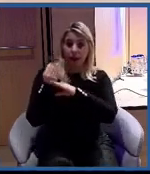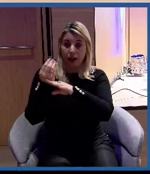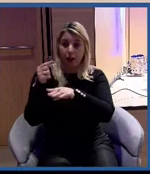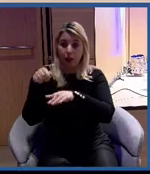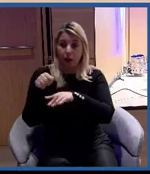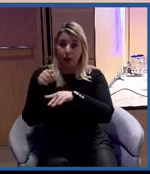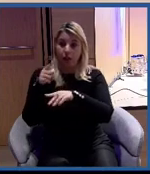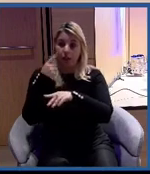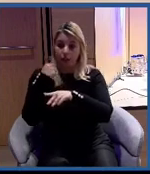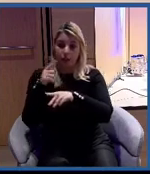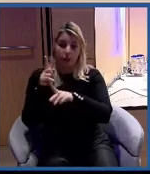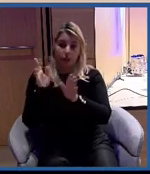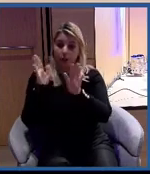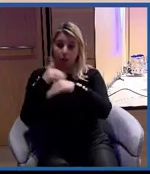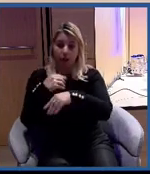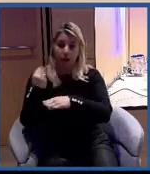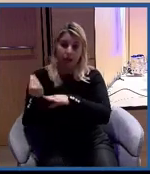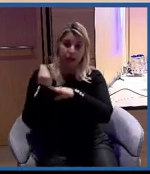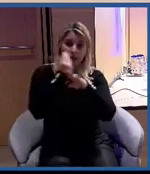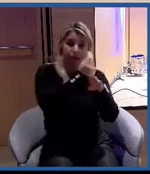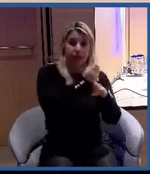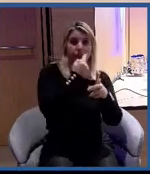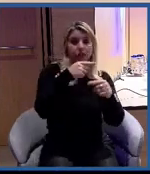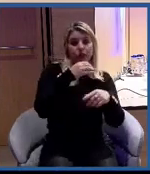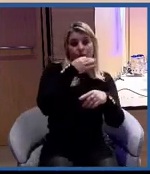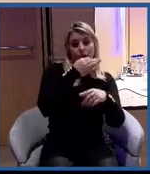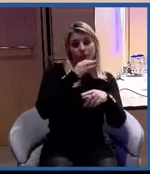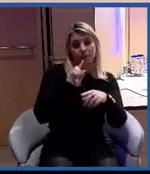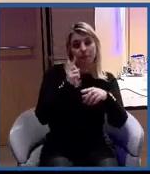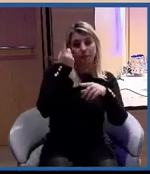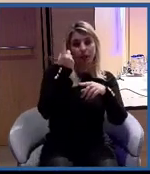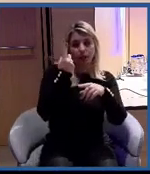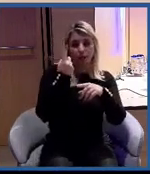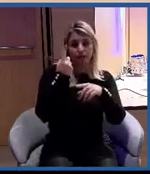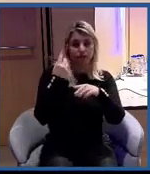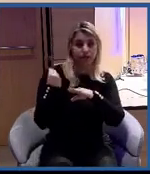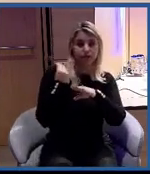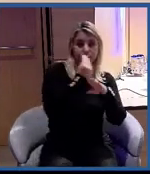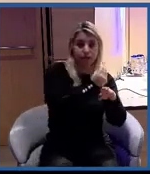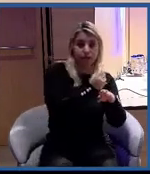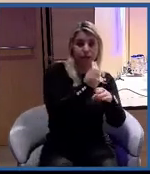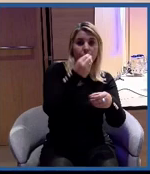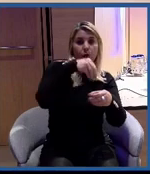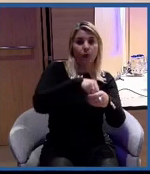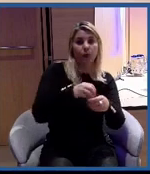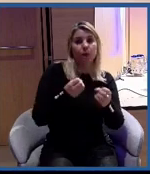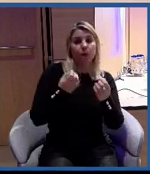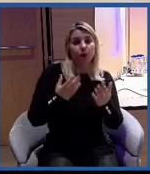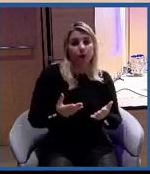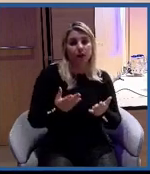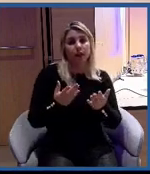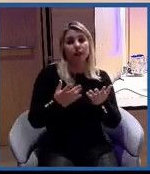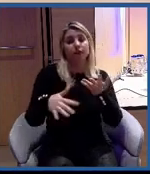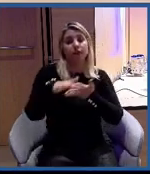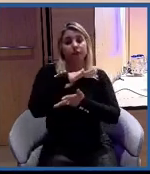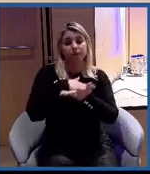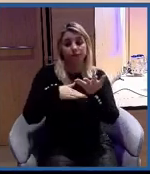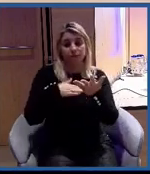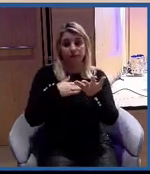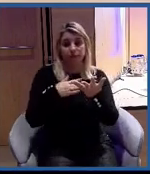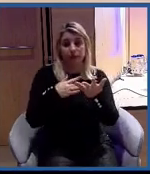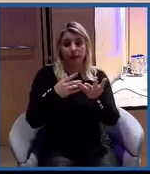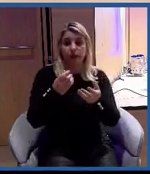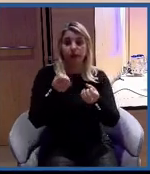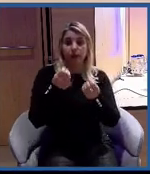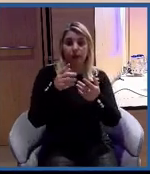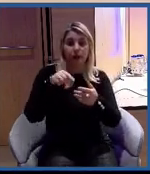puede asumir ASUME el concejal primero y por qué los incluimos porque ya estaban inscritos y algo pasó y el tc